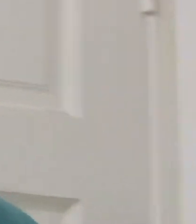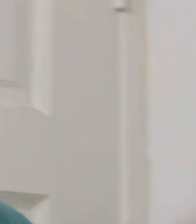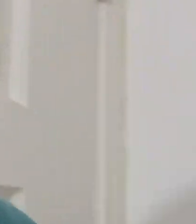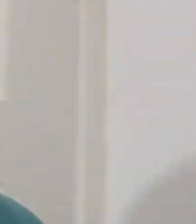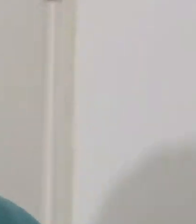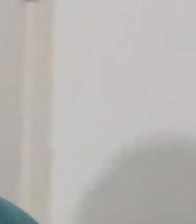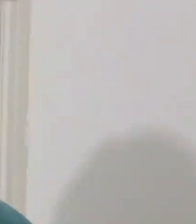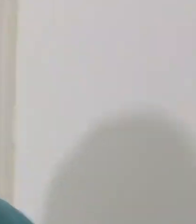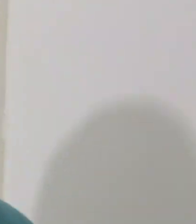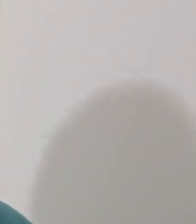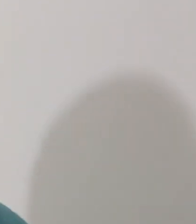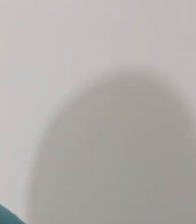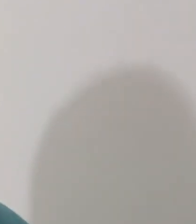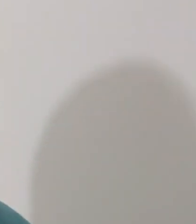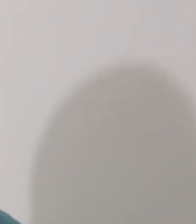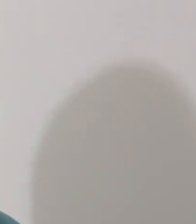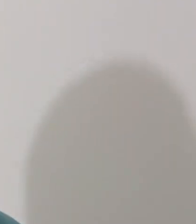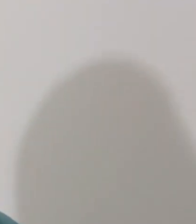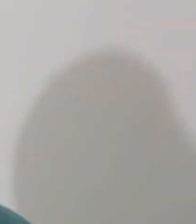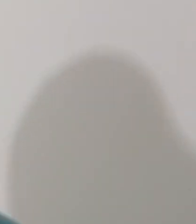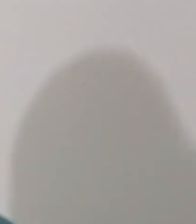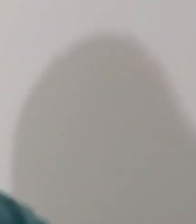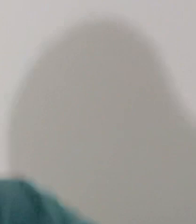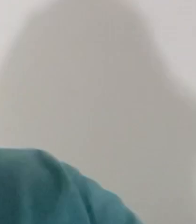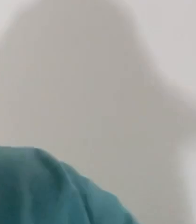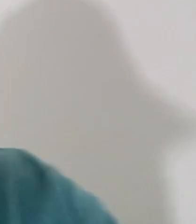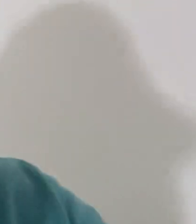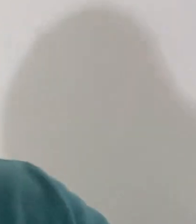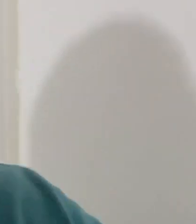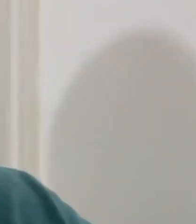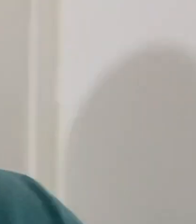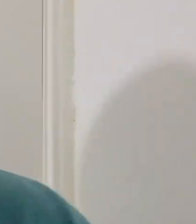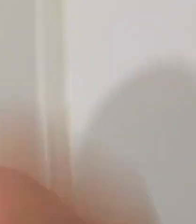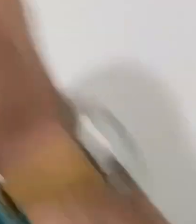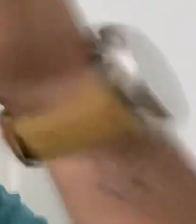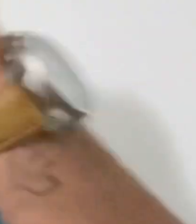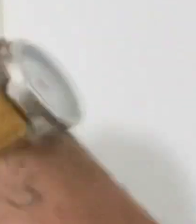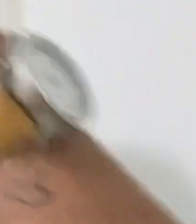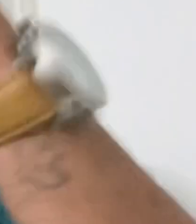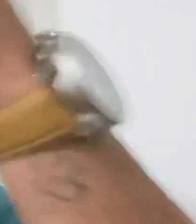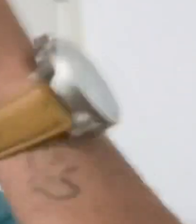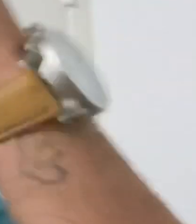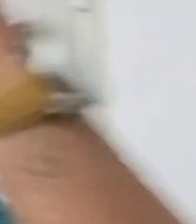Entonces, ya es por demás. Dios me los bendiga a todos.